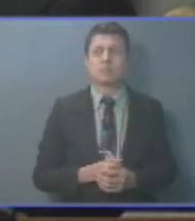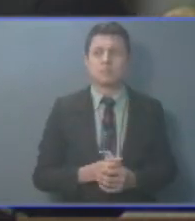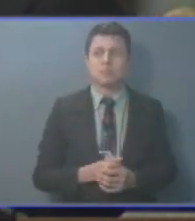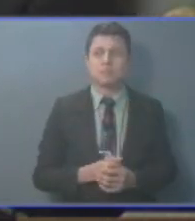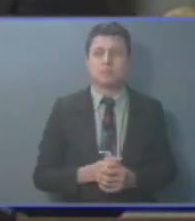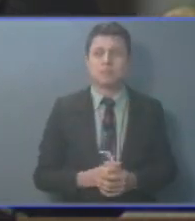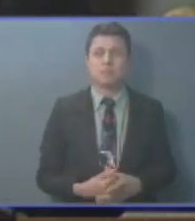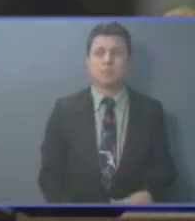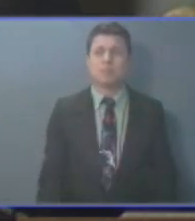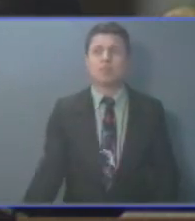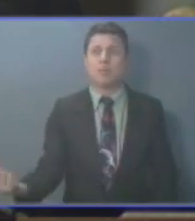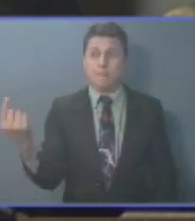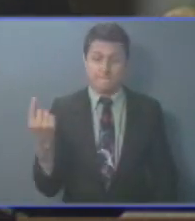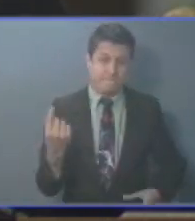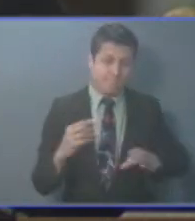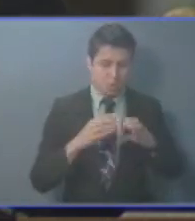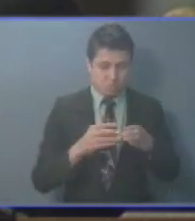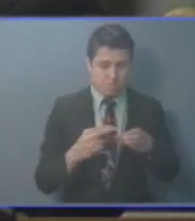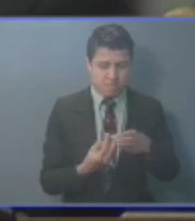es que nos dicen estos miembros: